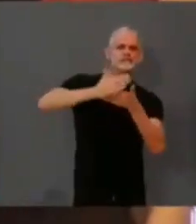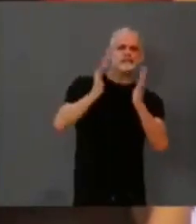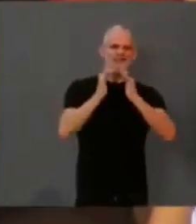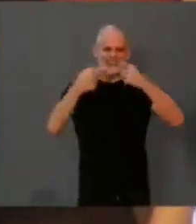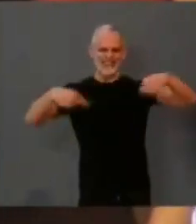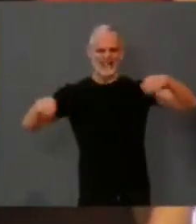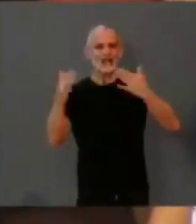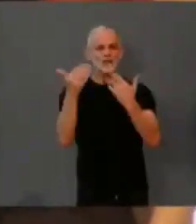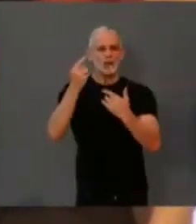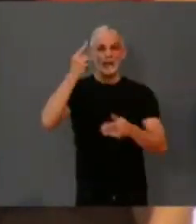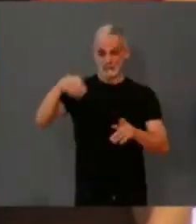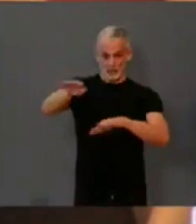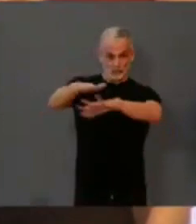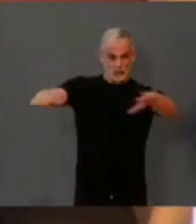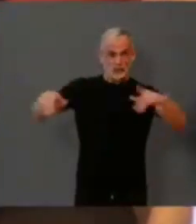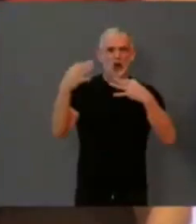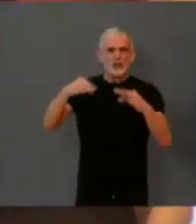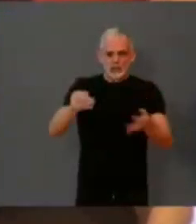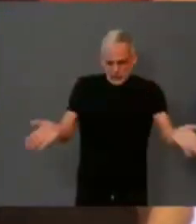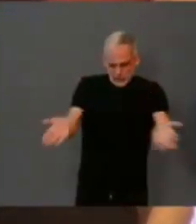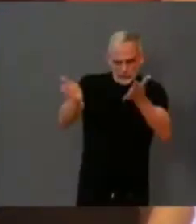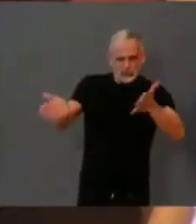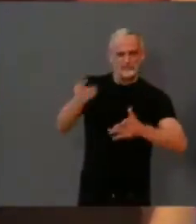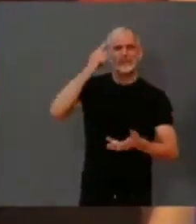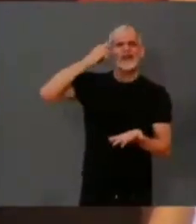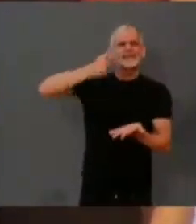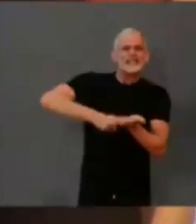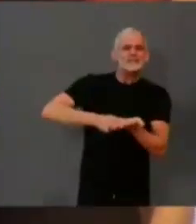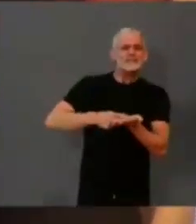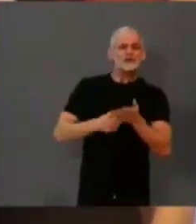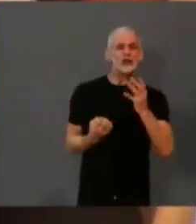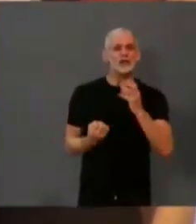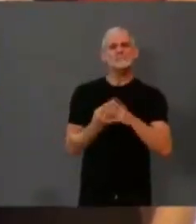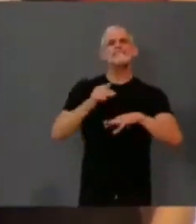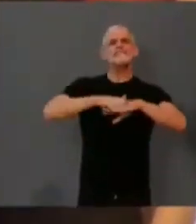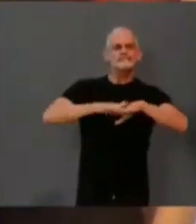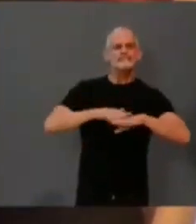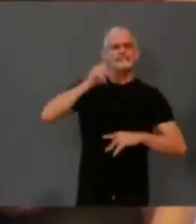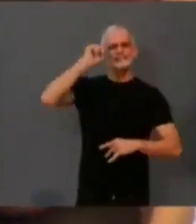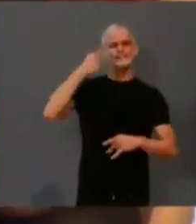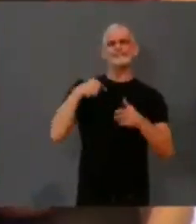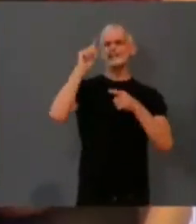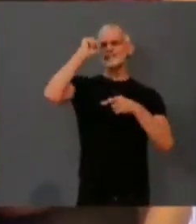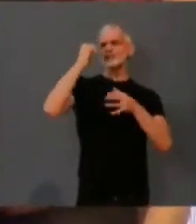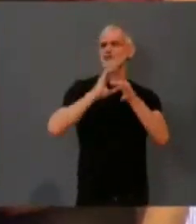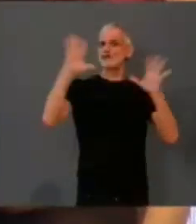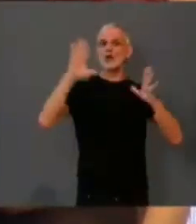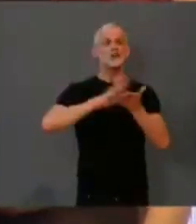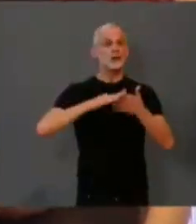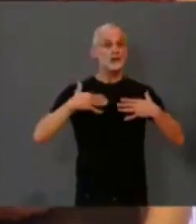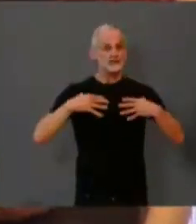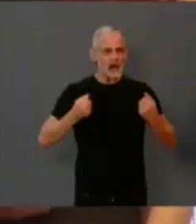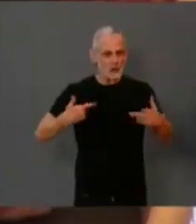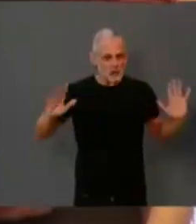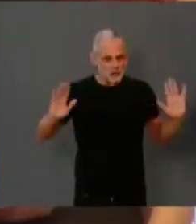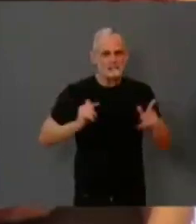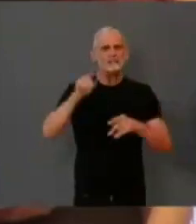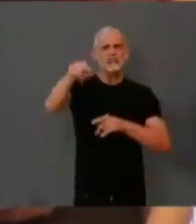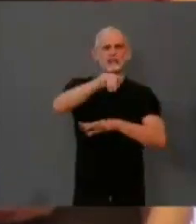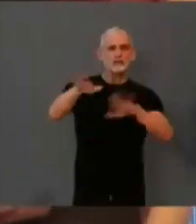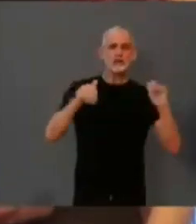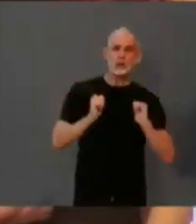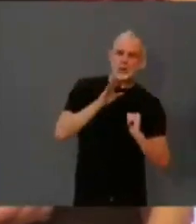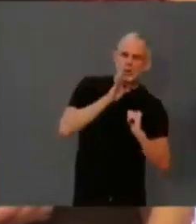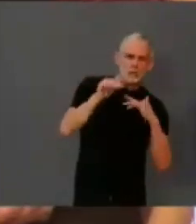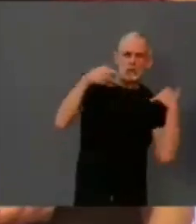tomen decisiones fundamentadas y autónomas sobre su salud y participen activamente